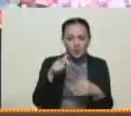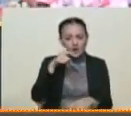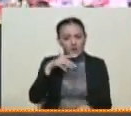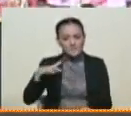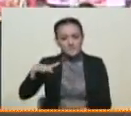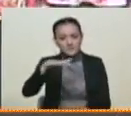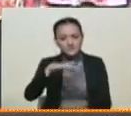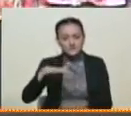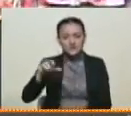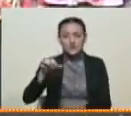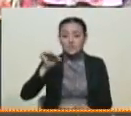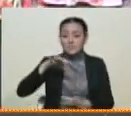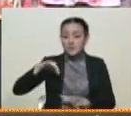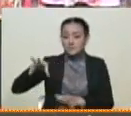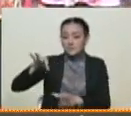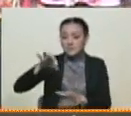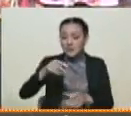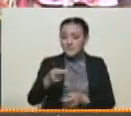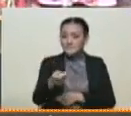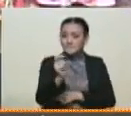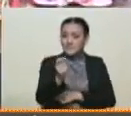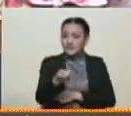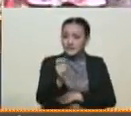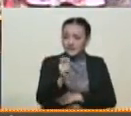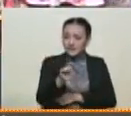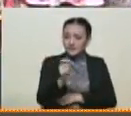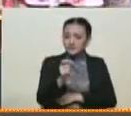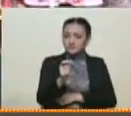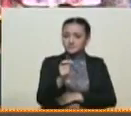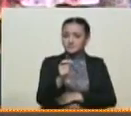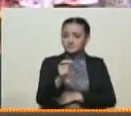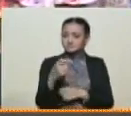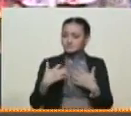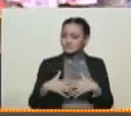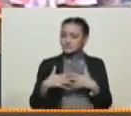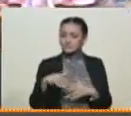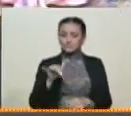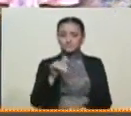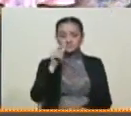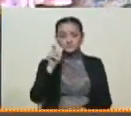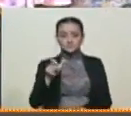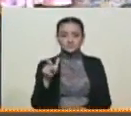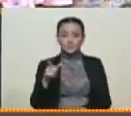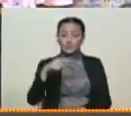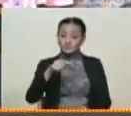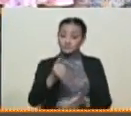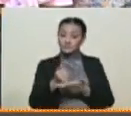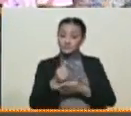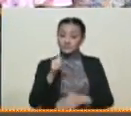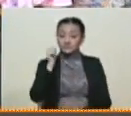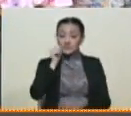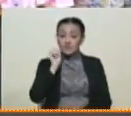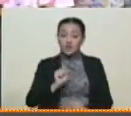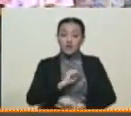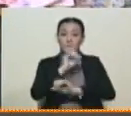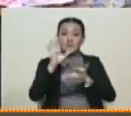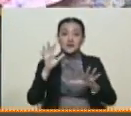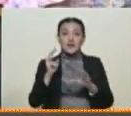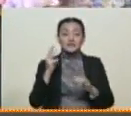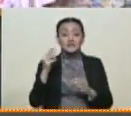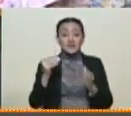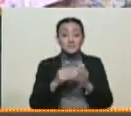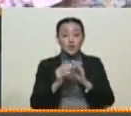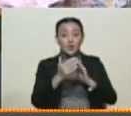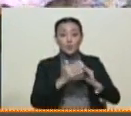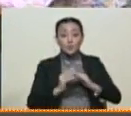campesinos, agricultores, pescadores, industriales, pero ustedes me ayudan los sábados en la mañana en las 3.000 comunidades de Miranda a